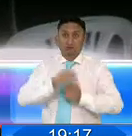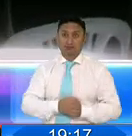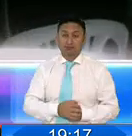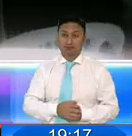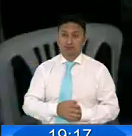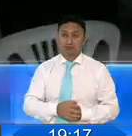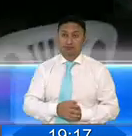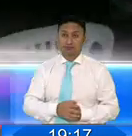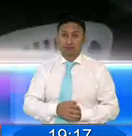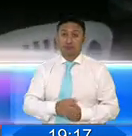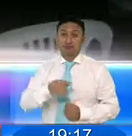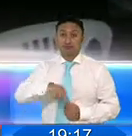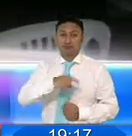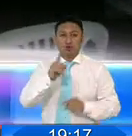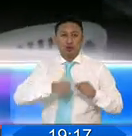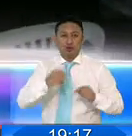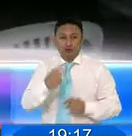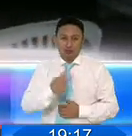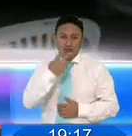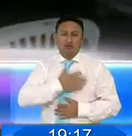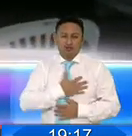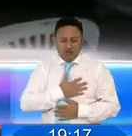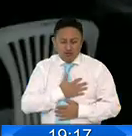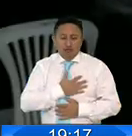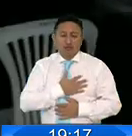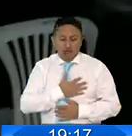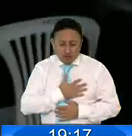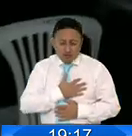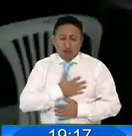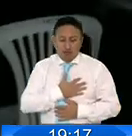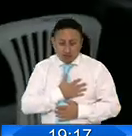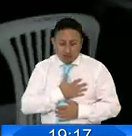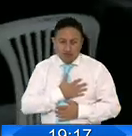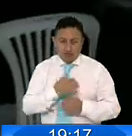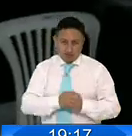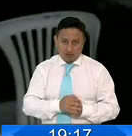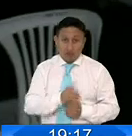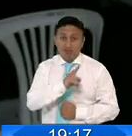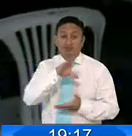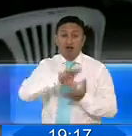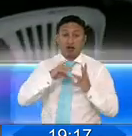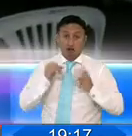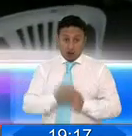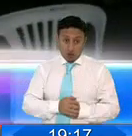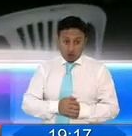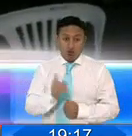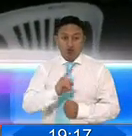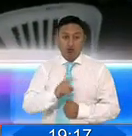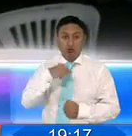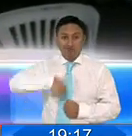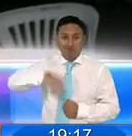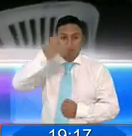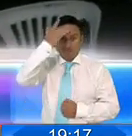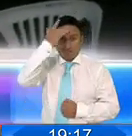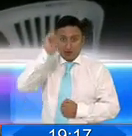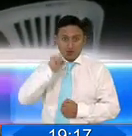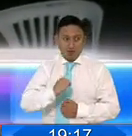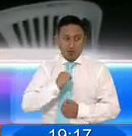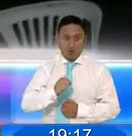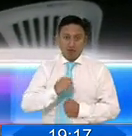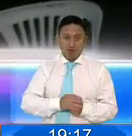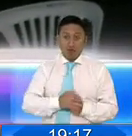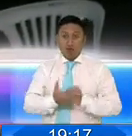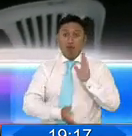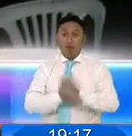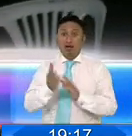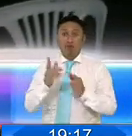Empezó de que dijo le faltaba la respiración y de ahí yo le llevé al centro de salud y me dijeron que tenía la saturación demasiado baja y